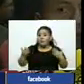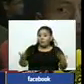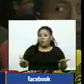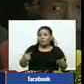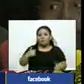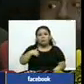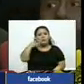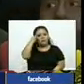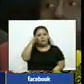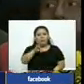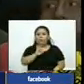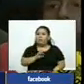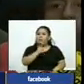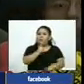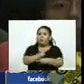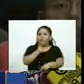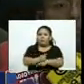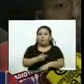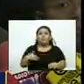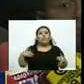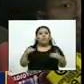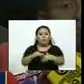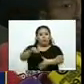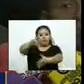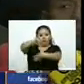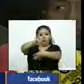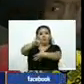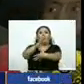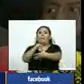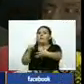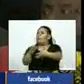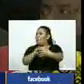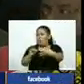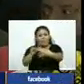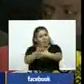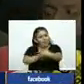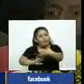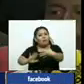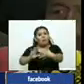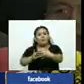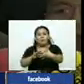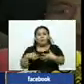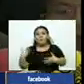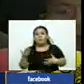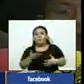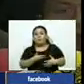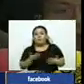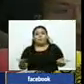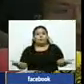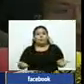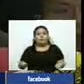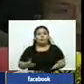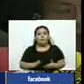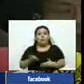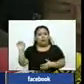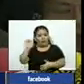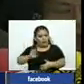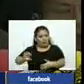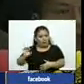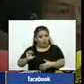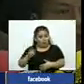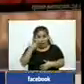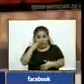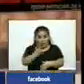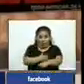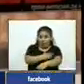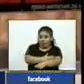Yo creo que es lo correcto. Hay otros países sudamericanos que van a hacer lo mismo y nosotros lo haremos a partir de enero si este gobierno